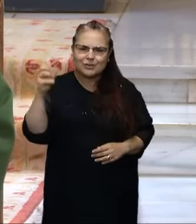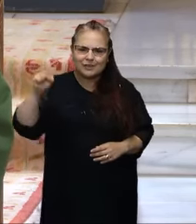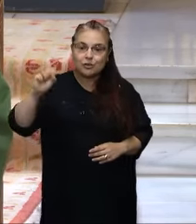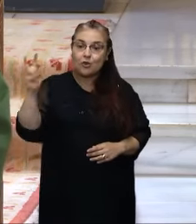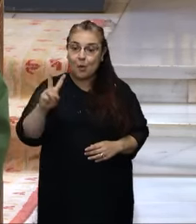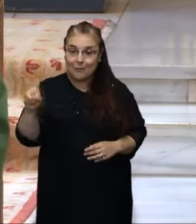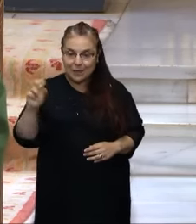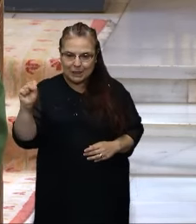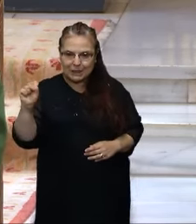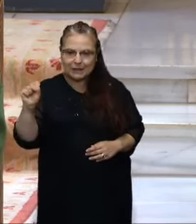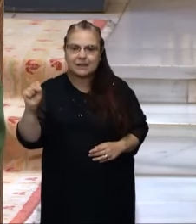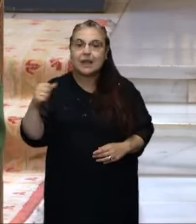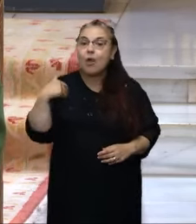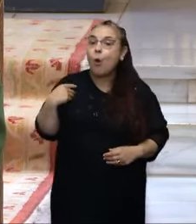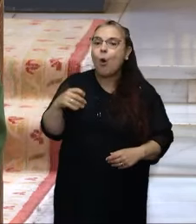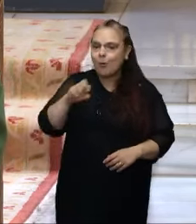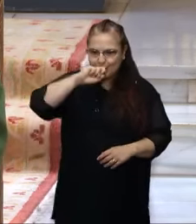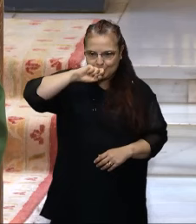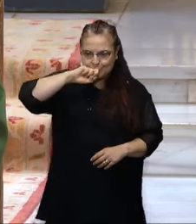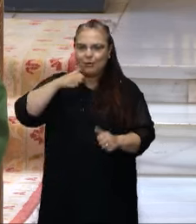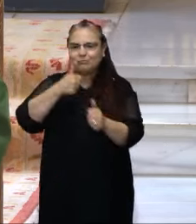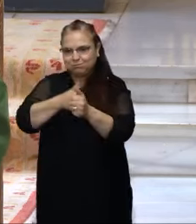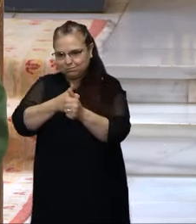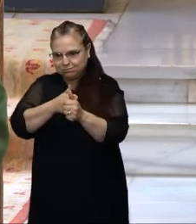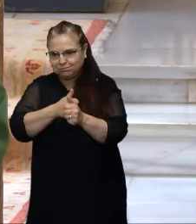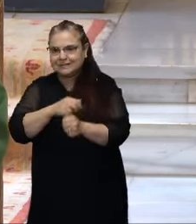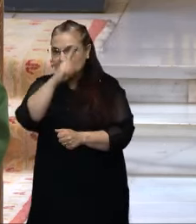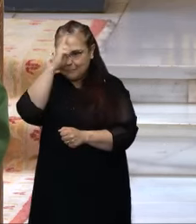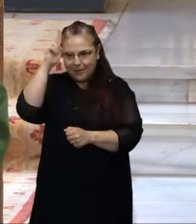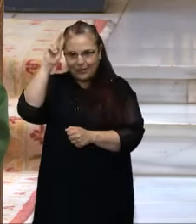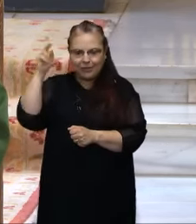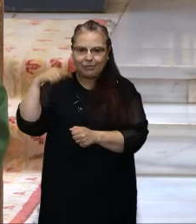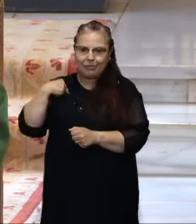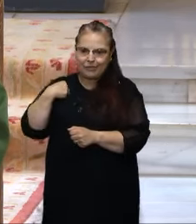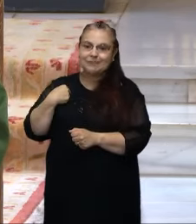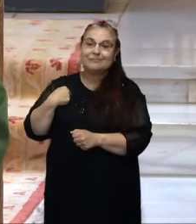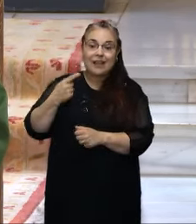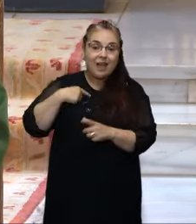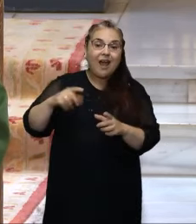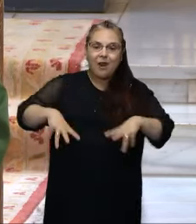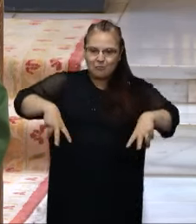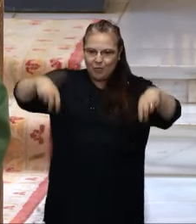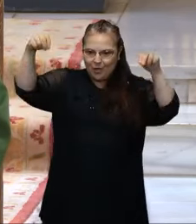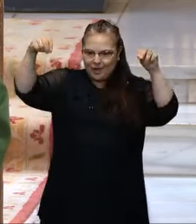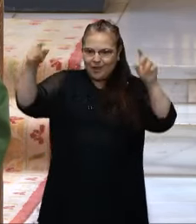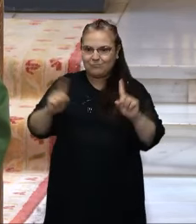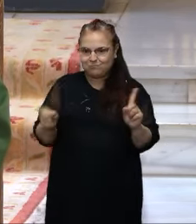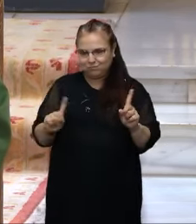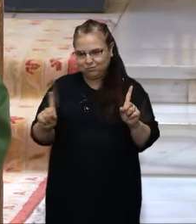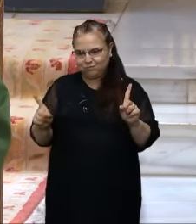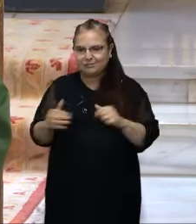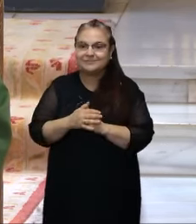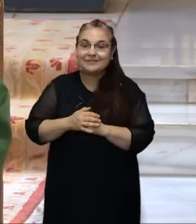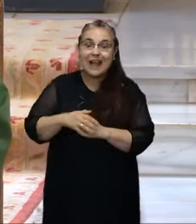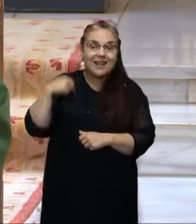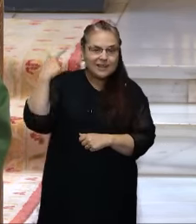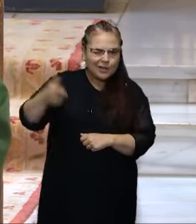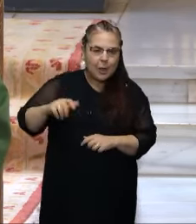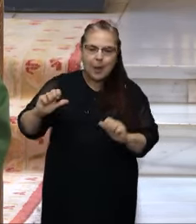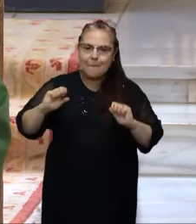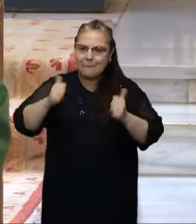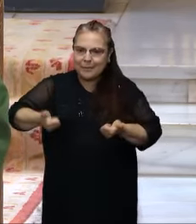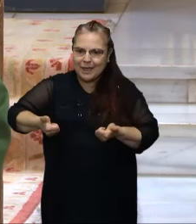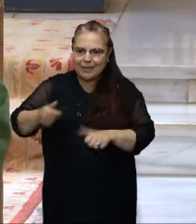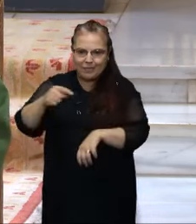Martín como nuevos obispos auxiliares de Madrid desde la Catedral de la Almudena. La transmisión comenzará a las